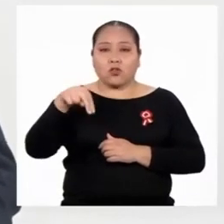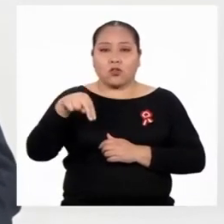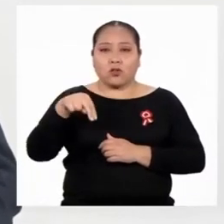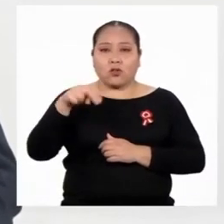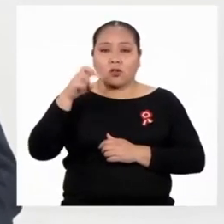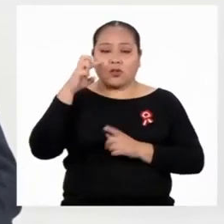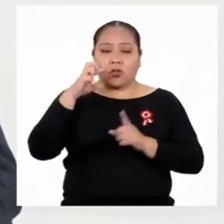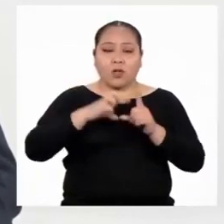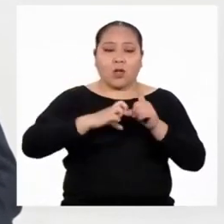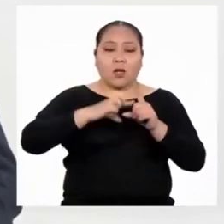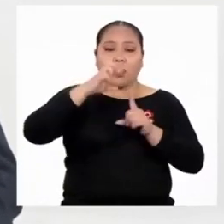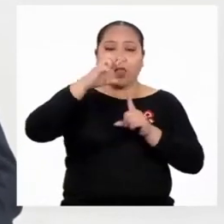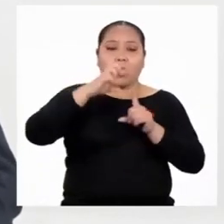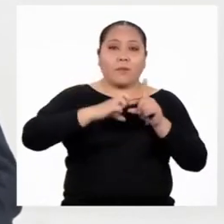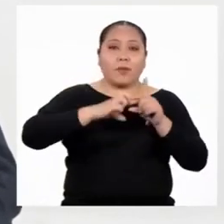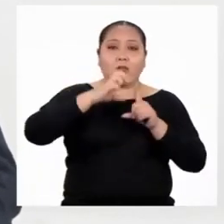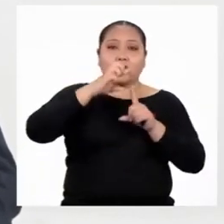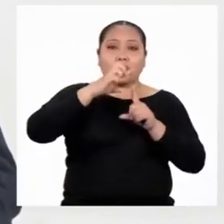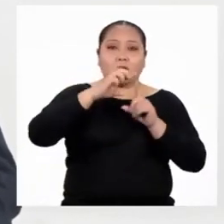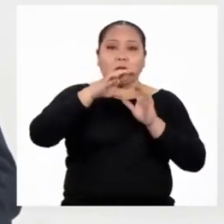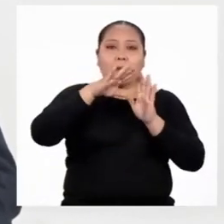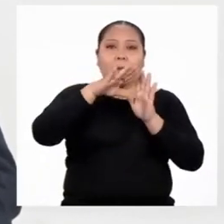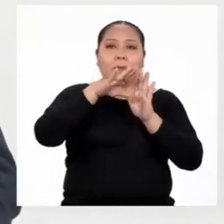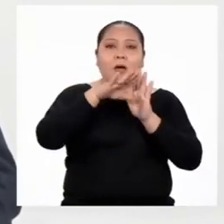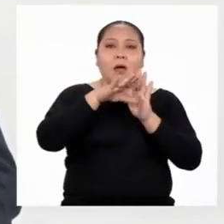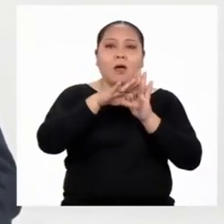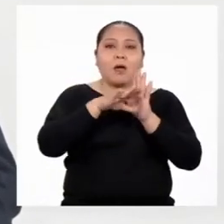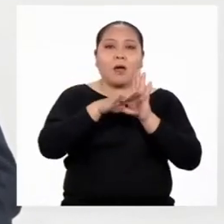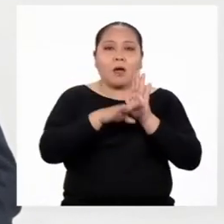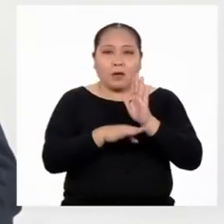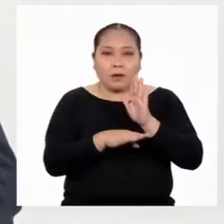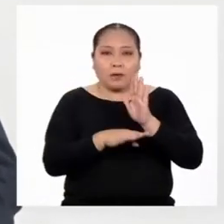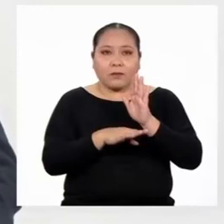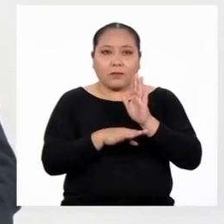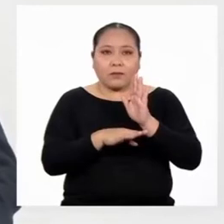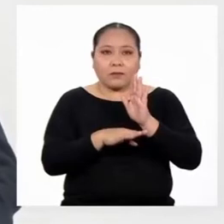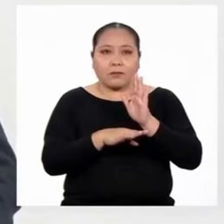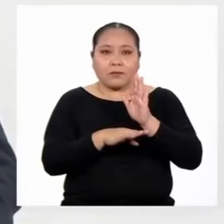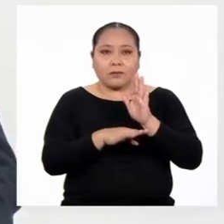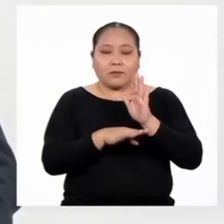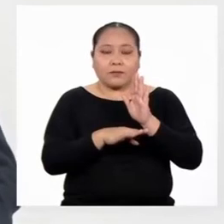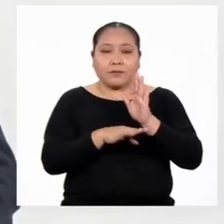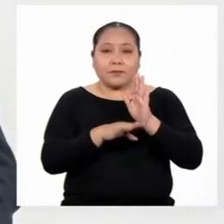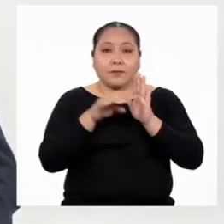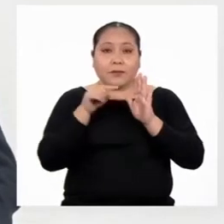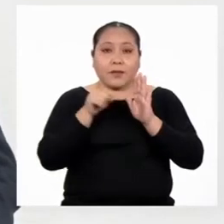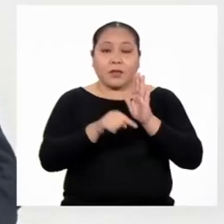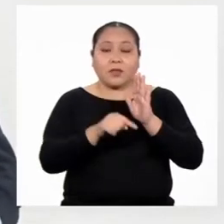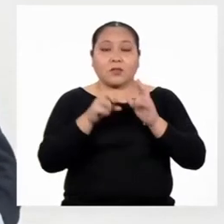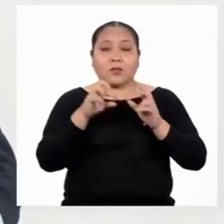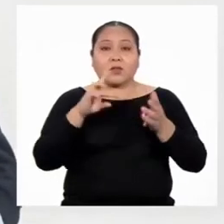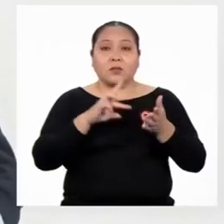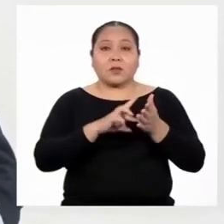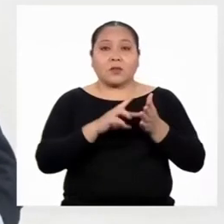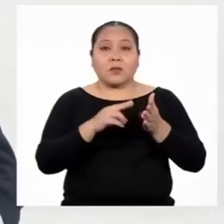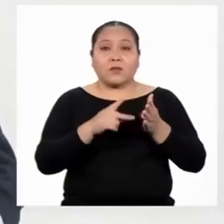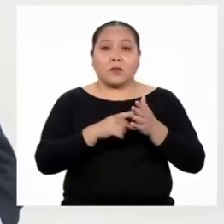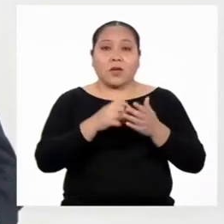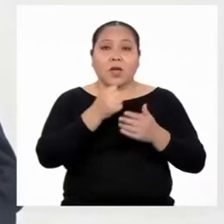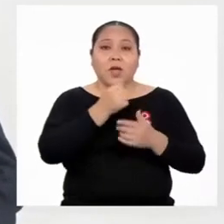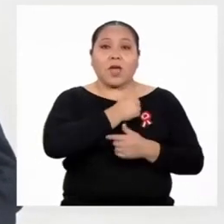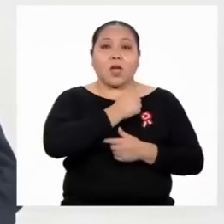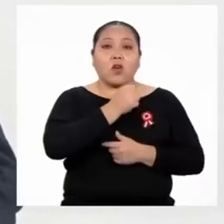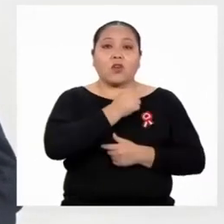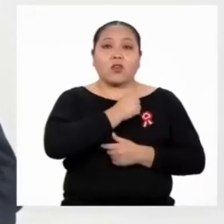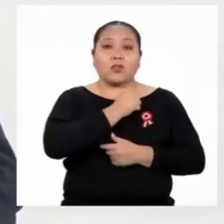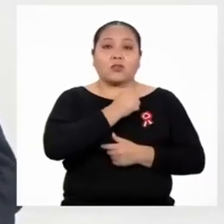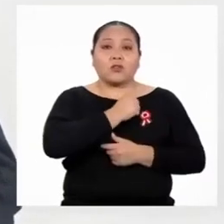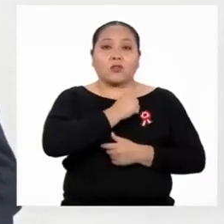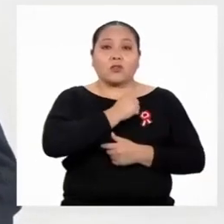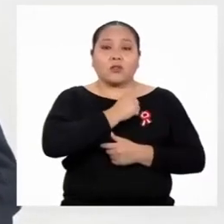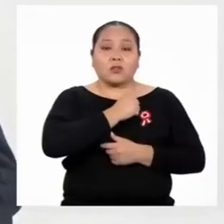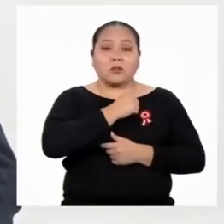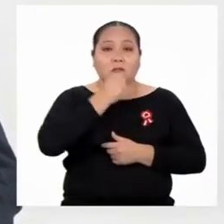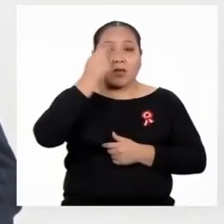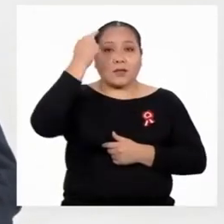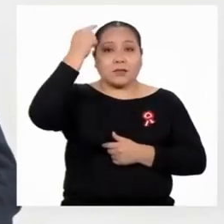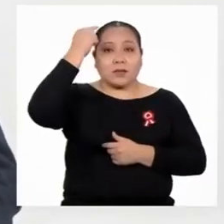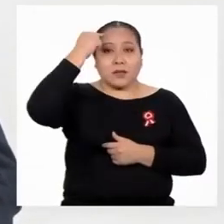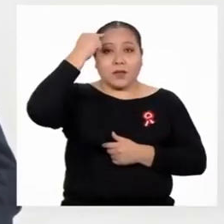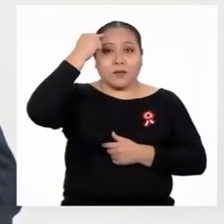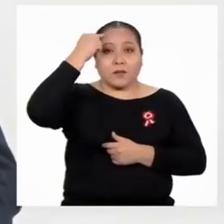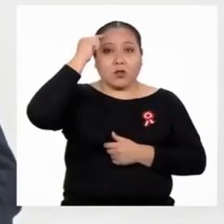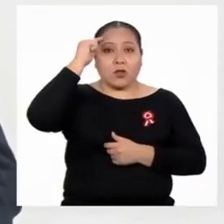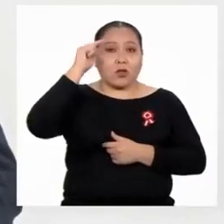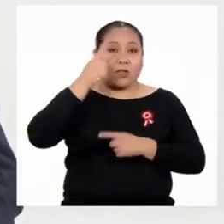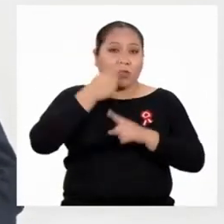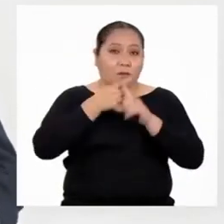arterial es mucho más baja de lo normal. Esto significa que el corazón, el cerebro y